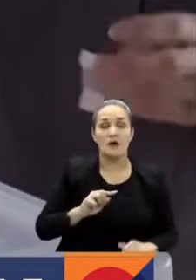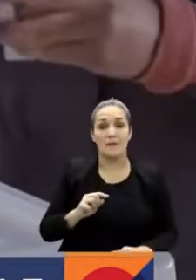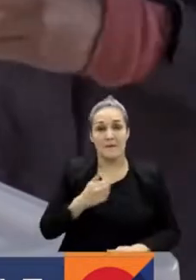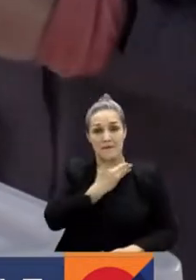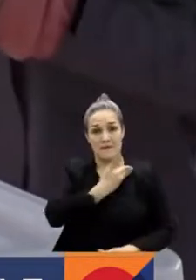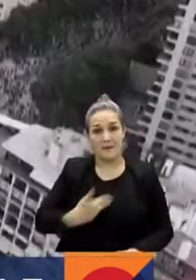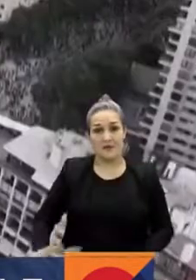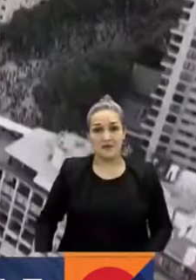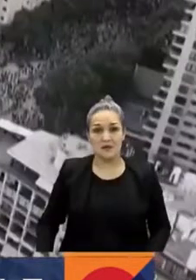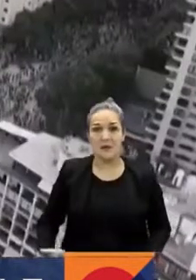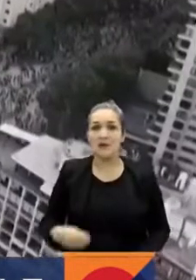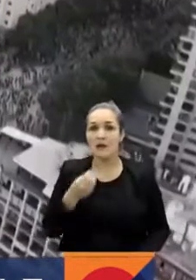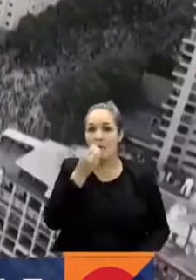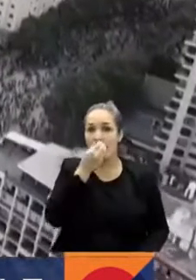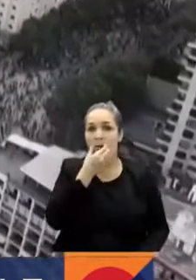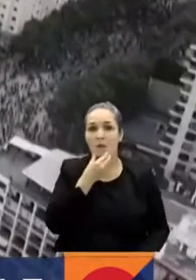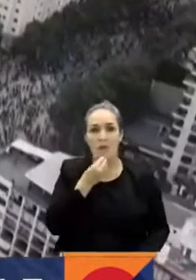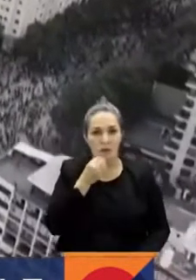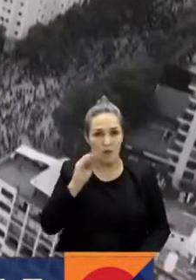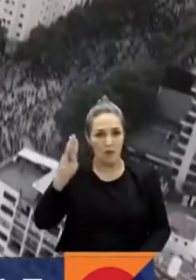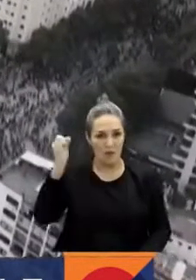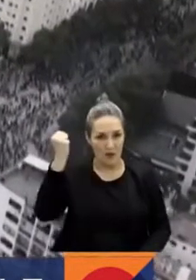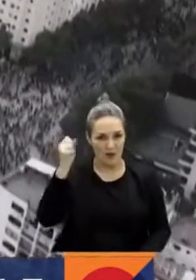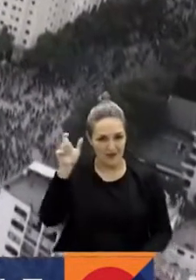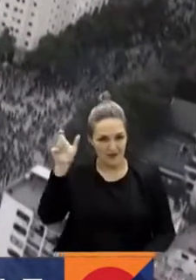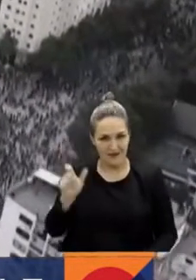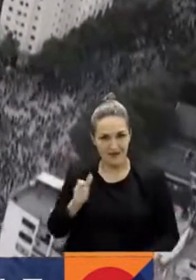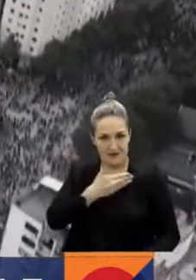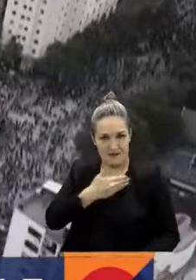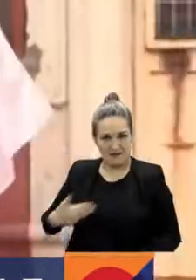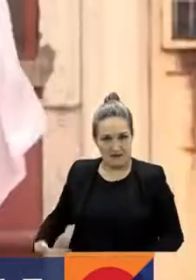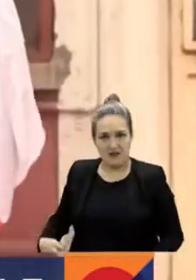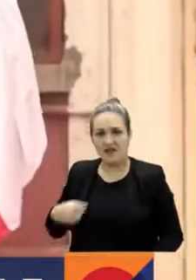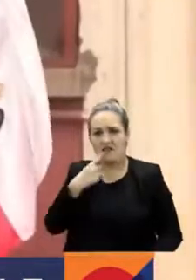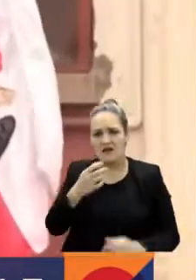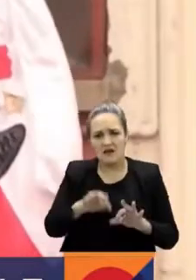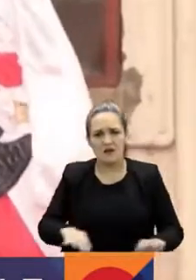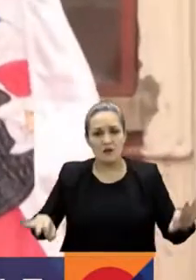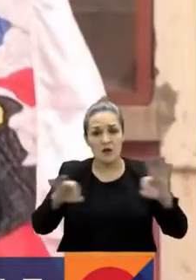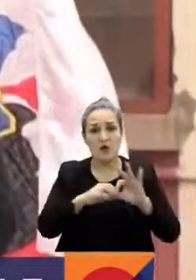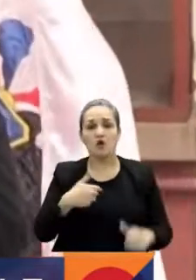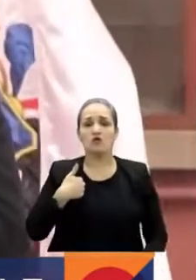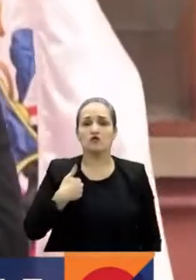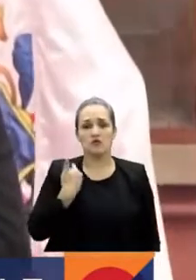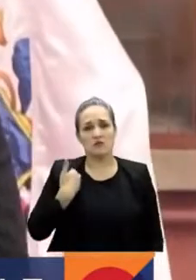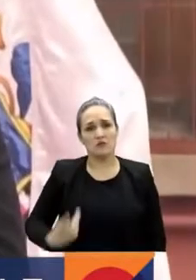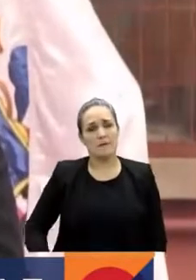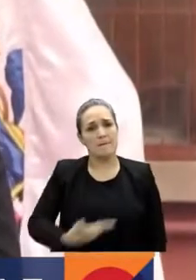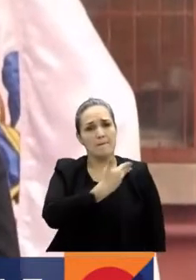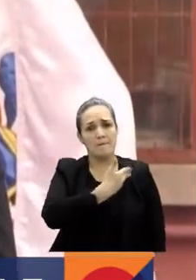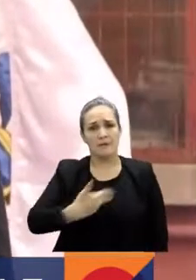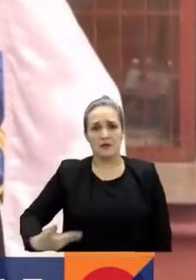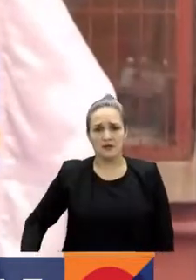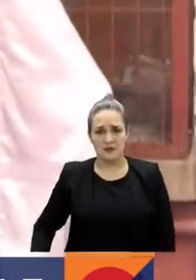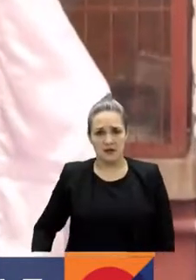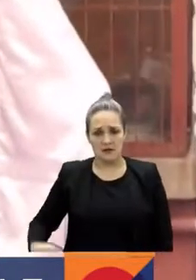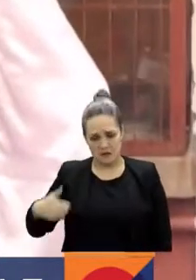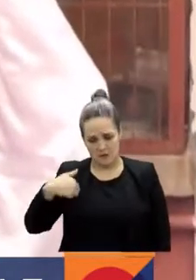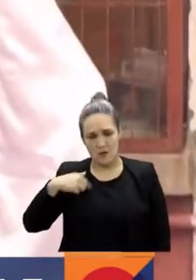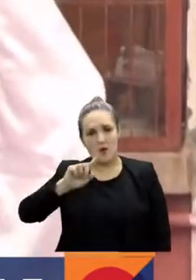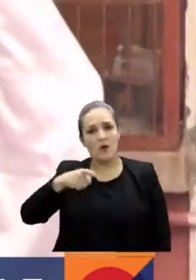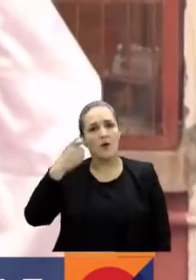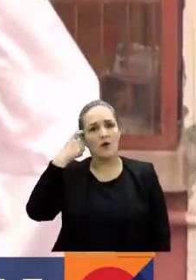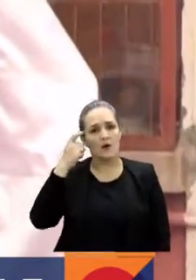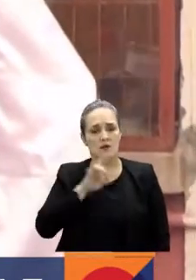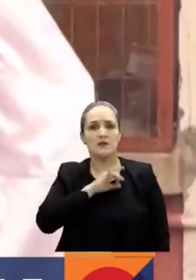alta participación e hizo un llamado a la unión. El rol que voy a jugar yo como presidente de la República, nuestro gobierno, y en el cual nos vamos a empeñar